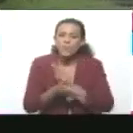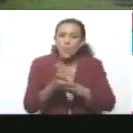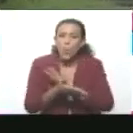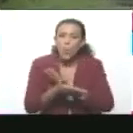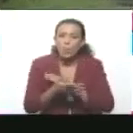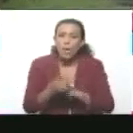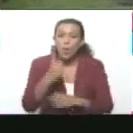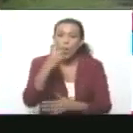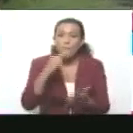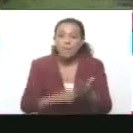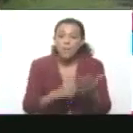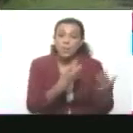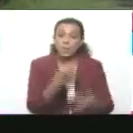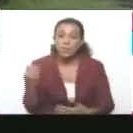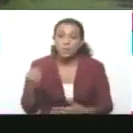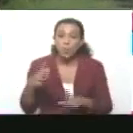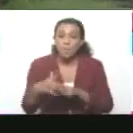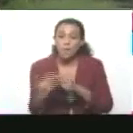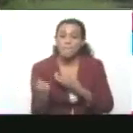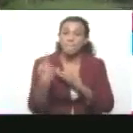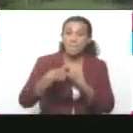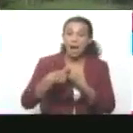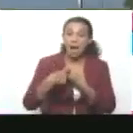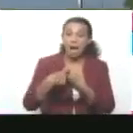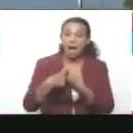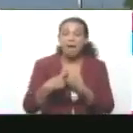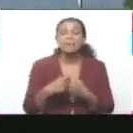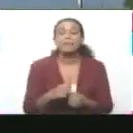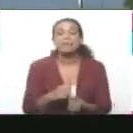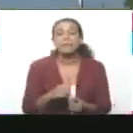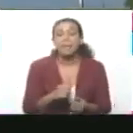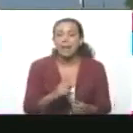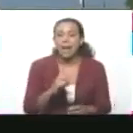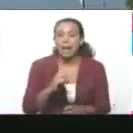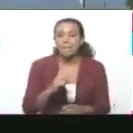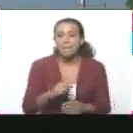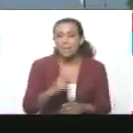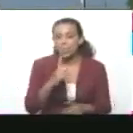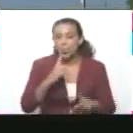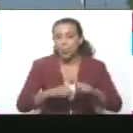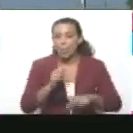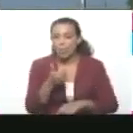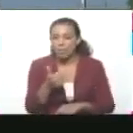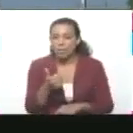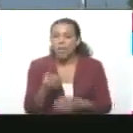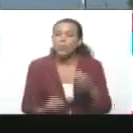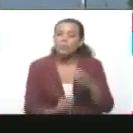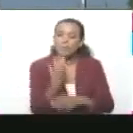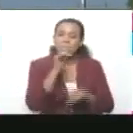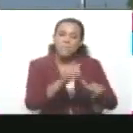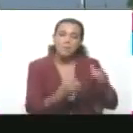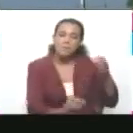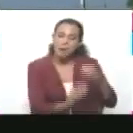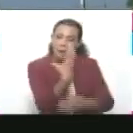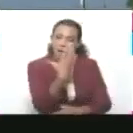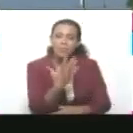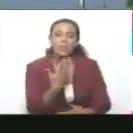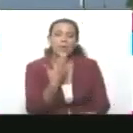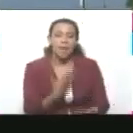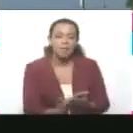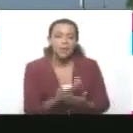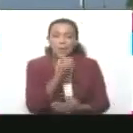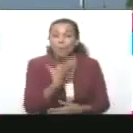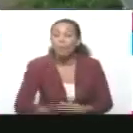caso 1.500.000 de la BEN APP, fortaleciendo esa herramienta que usted ha creado y que nos parece